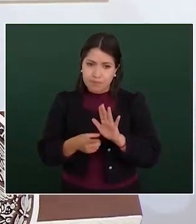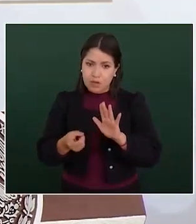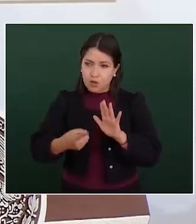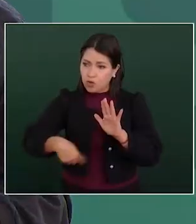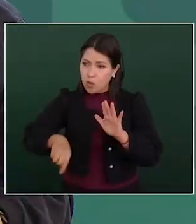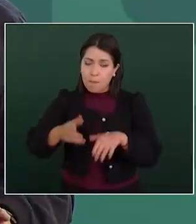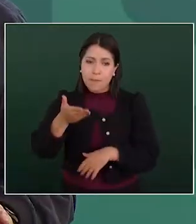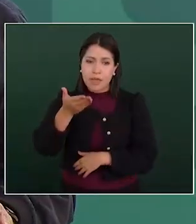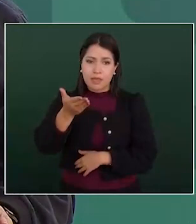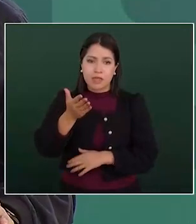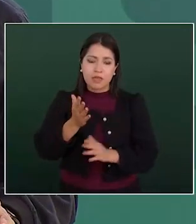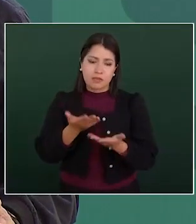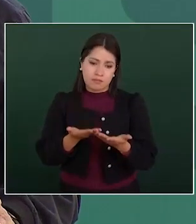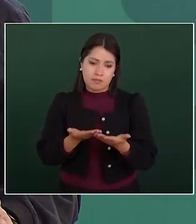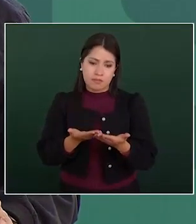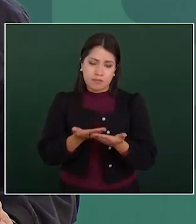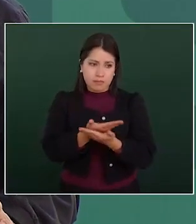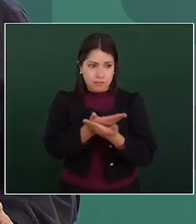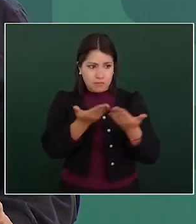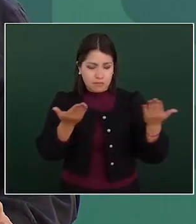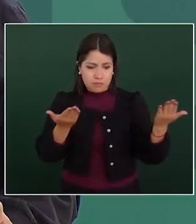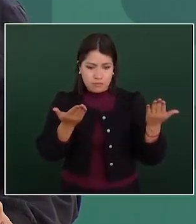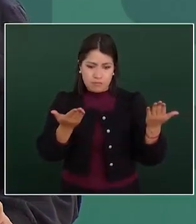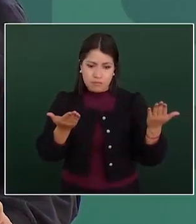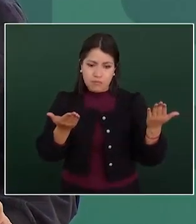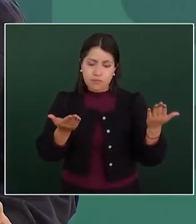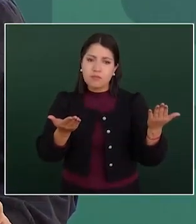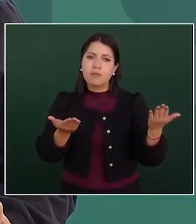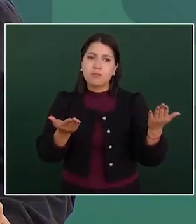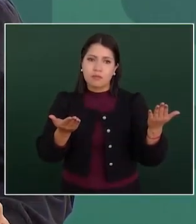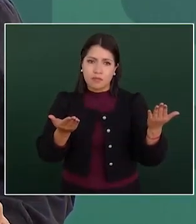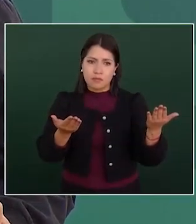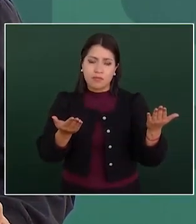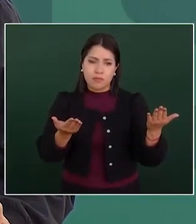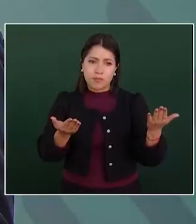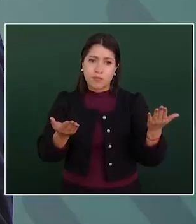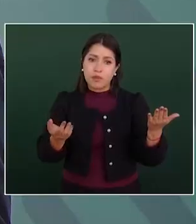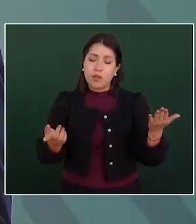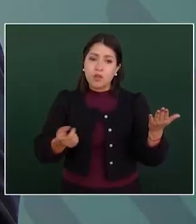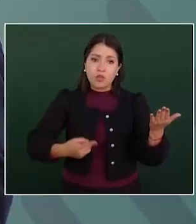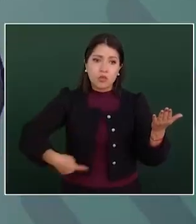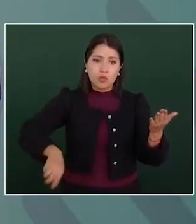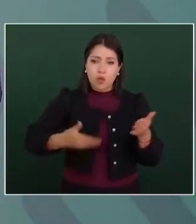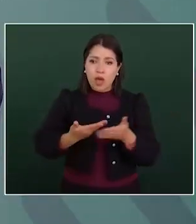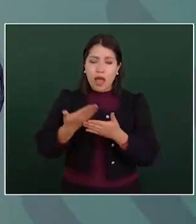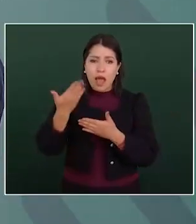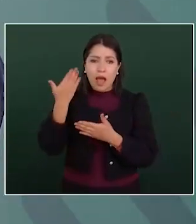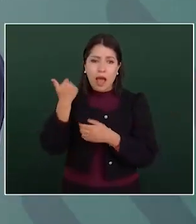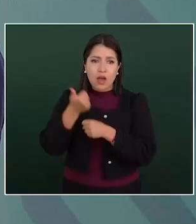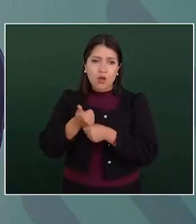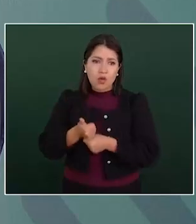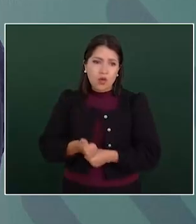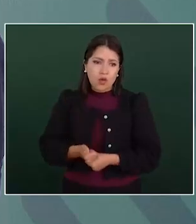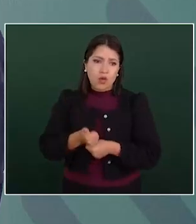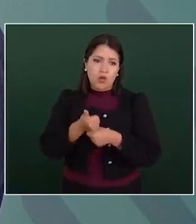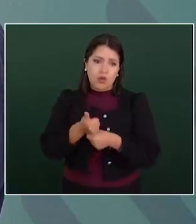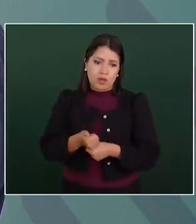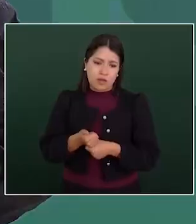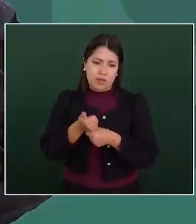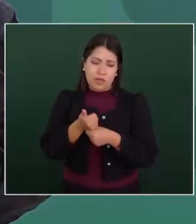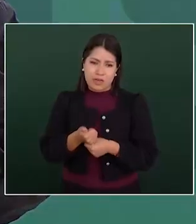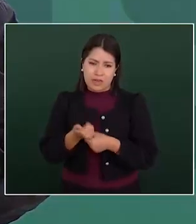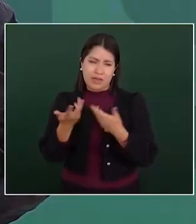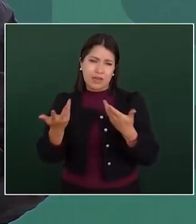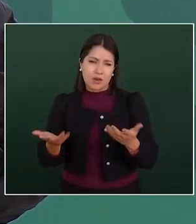pedirles a todos, ¿no?, que nosotros padecimos mucho de la compra de